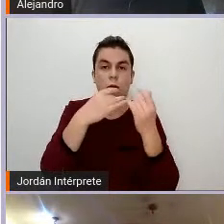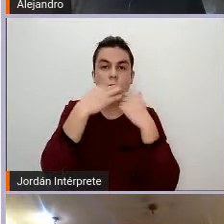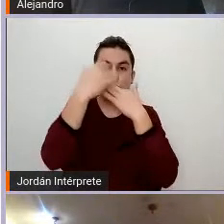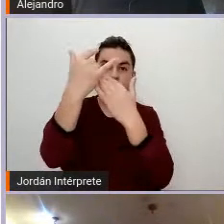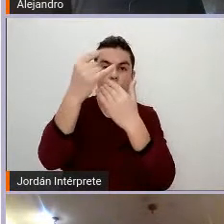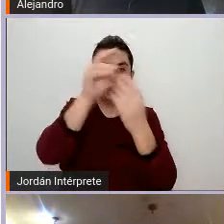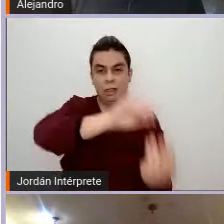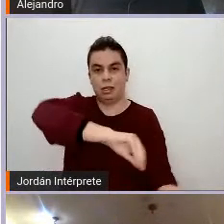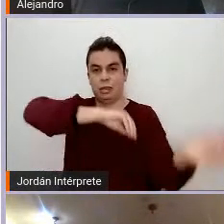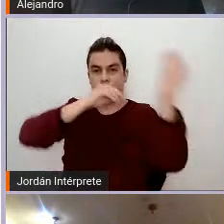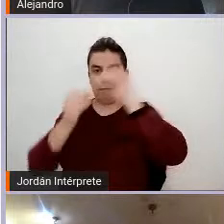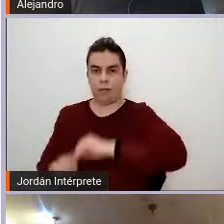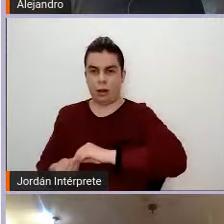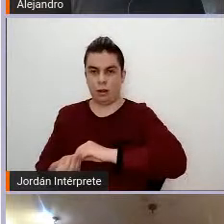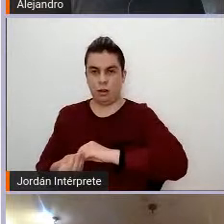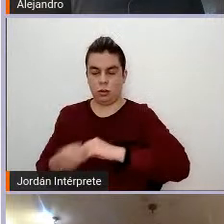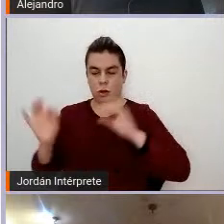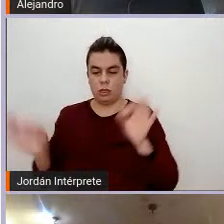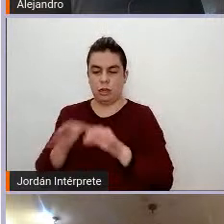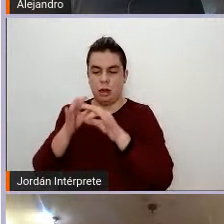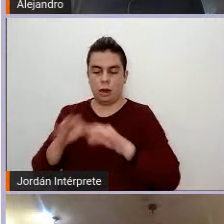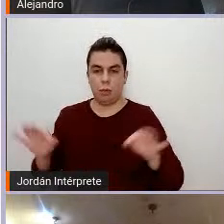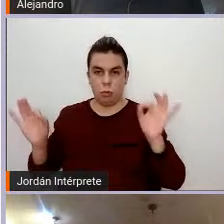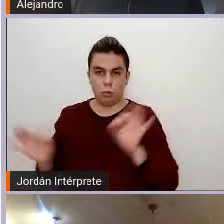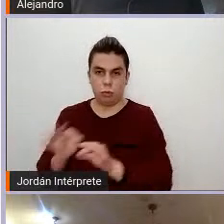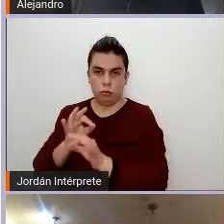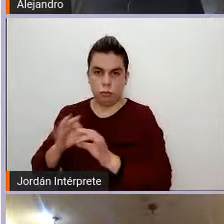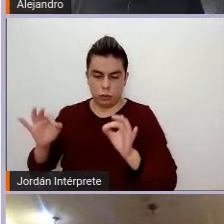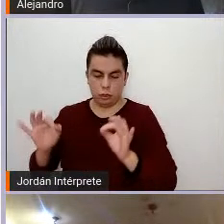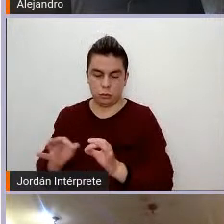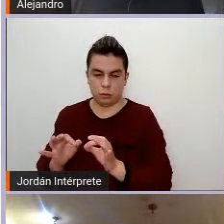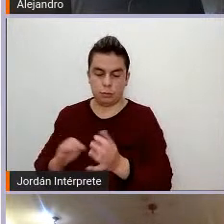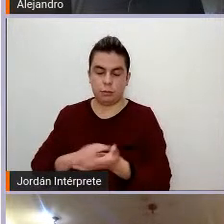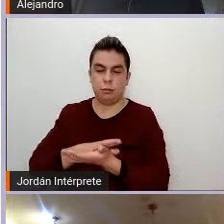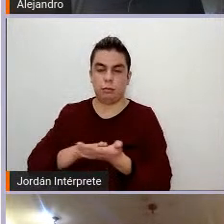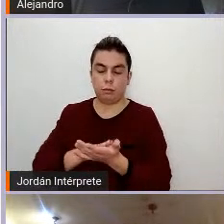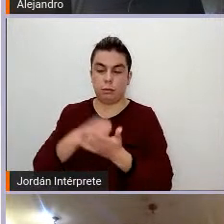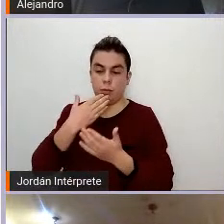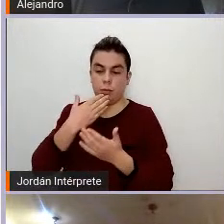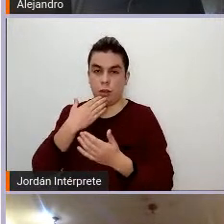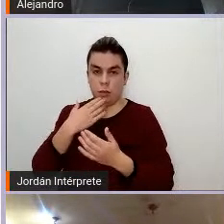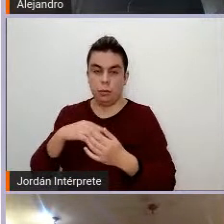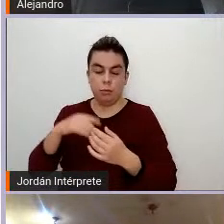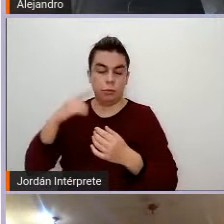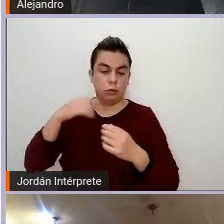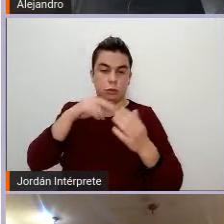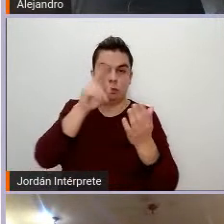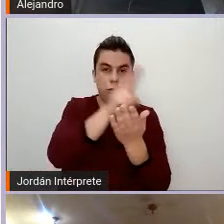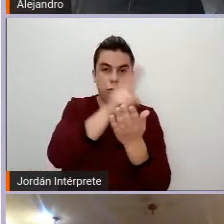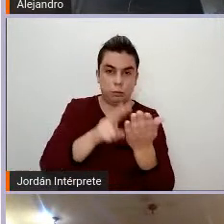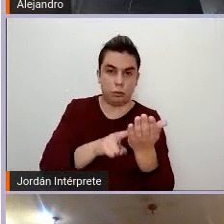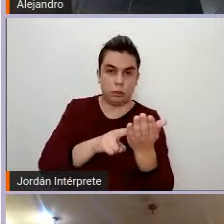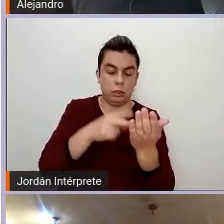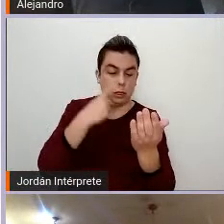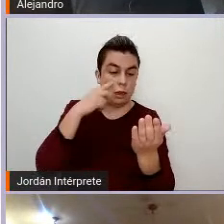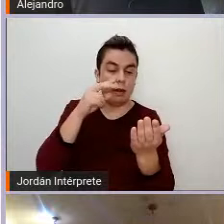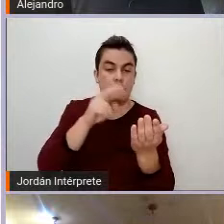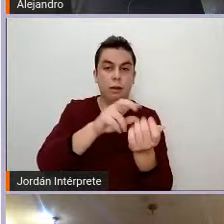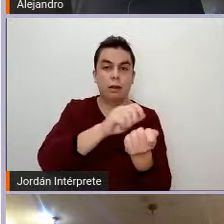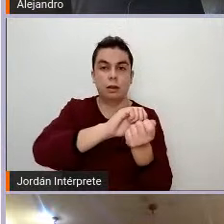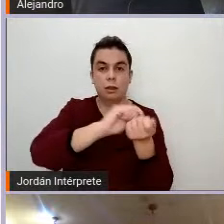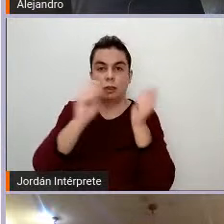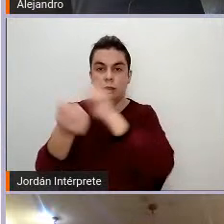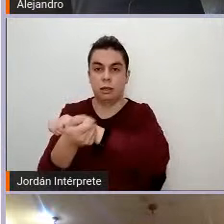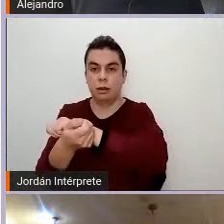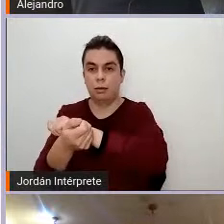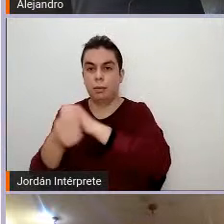de Violeta se traduce hacia los tonos musicales desde la poesía, que es visible en una partitura, para simbolizar el mundo